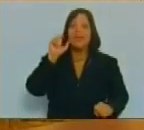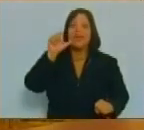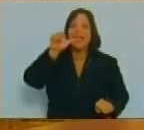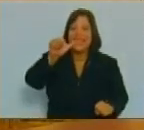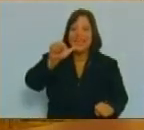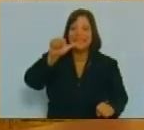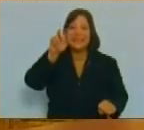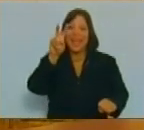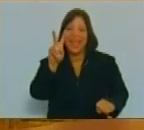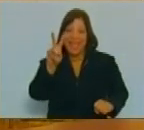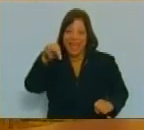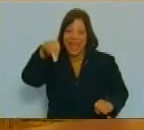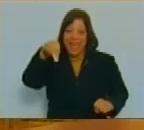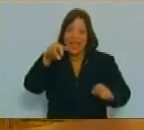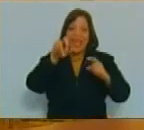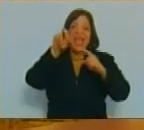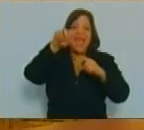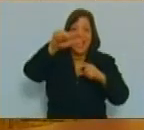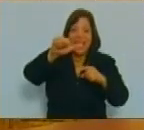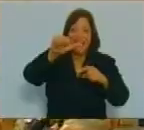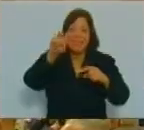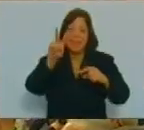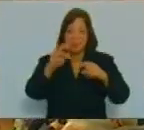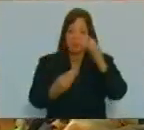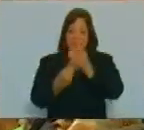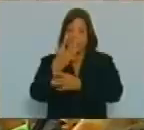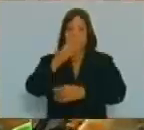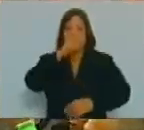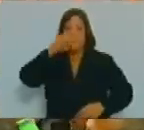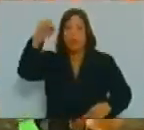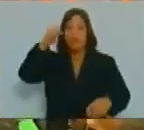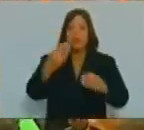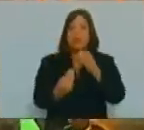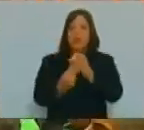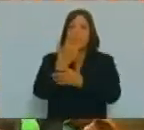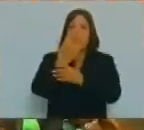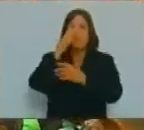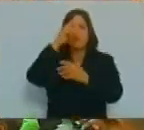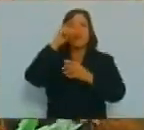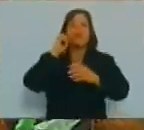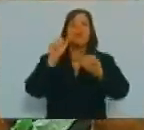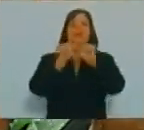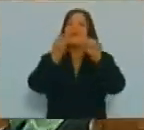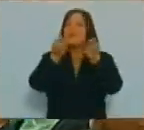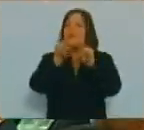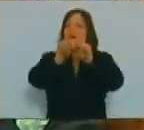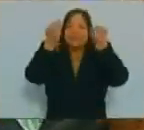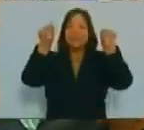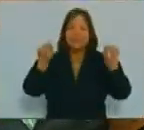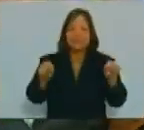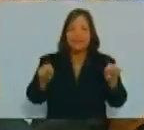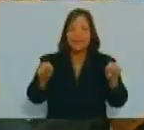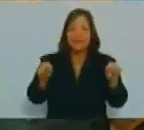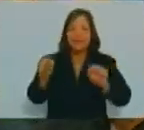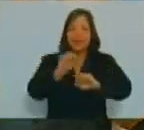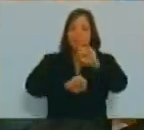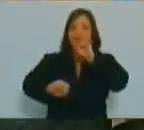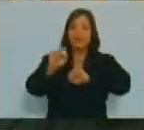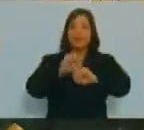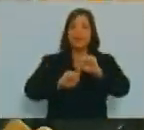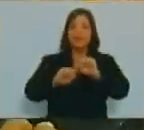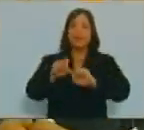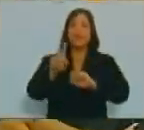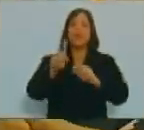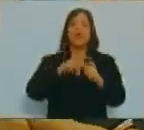creado por el presidente nicolás maduro se convierte en un sistema nacional de prevención integral